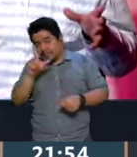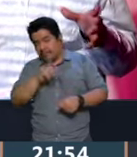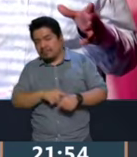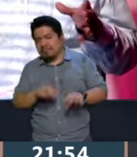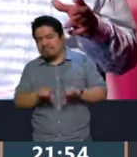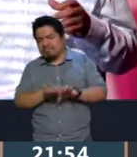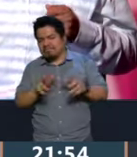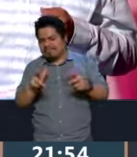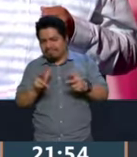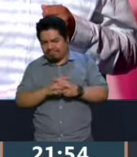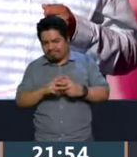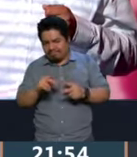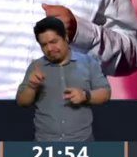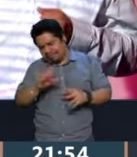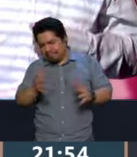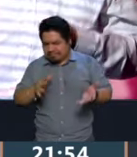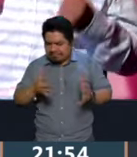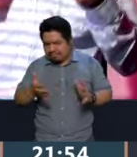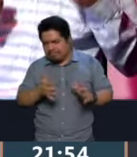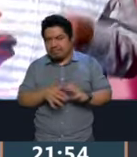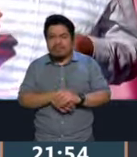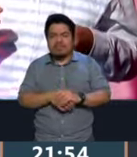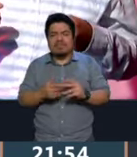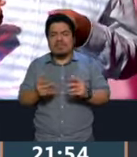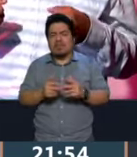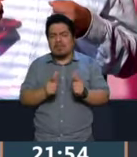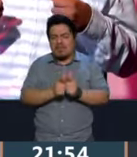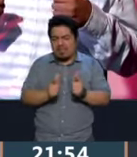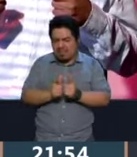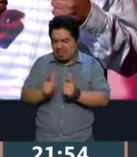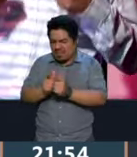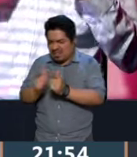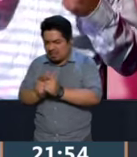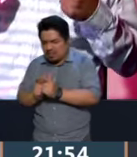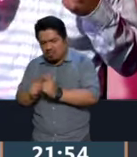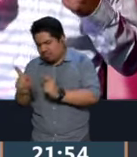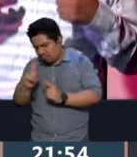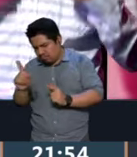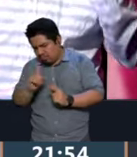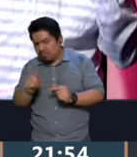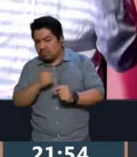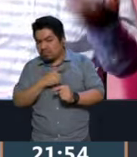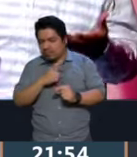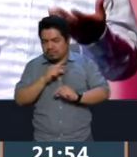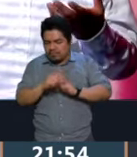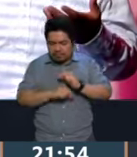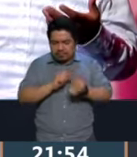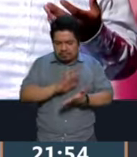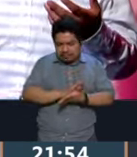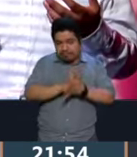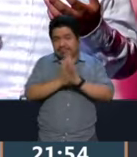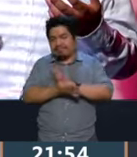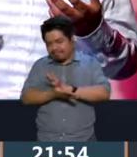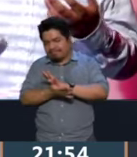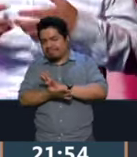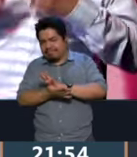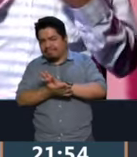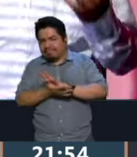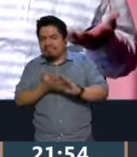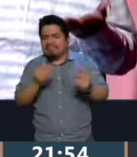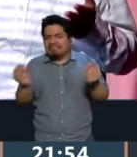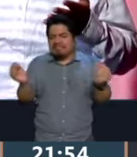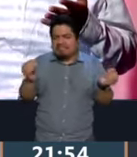como un tema incluso como de partido, sino de cómo se ha transformado también la